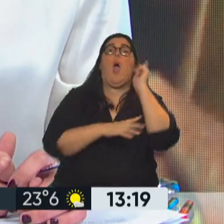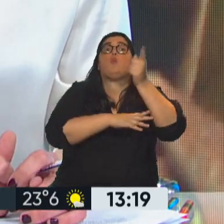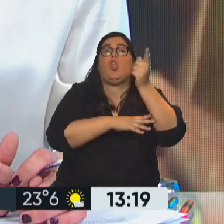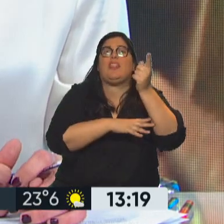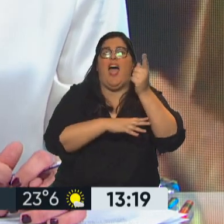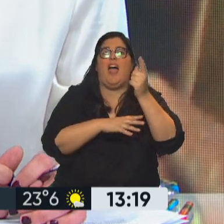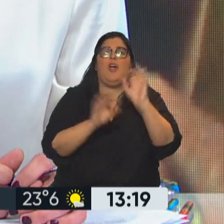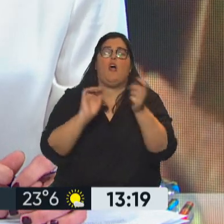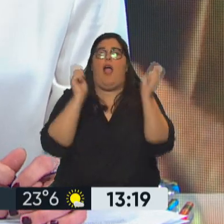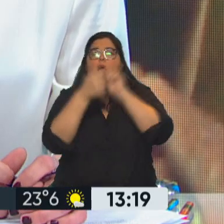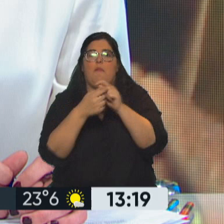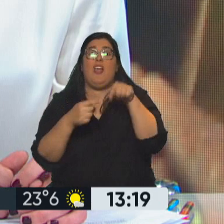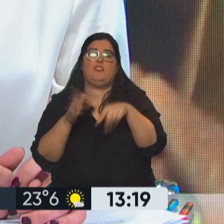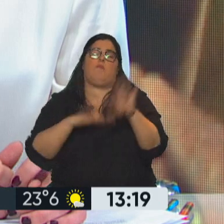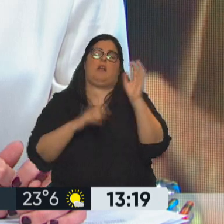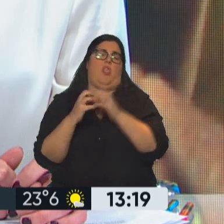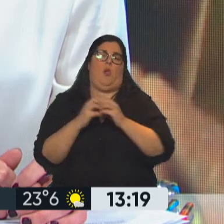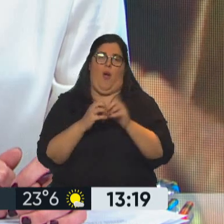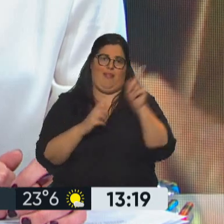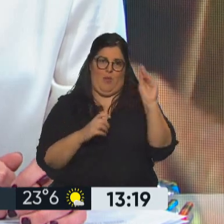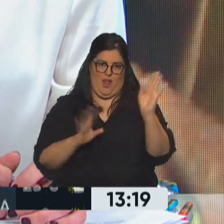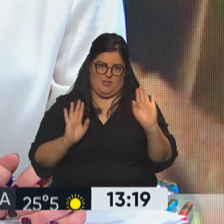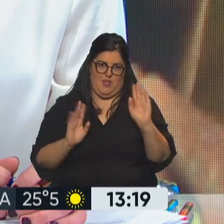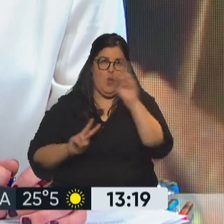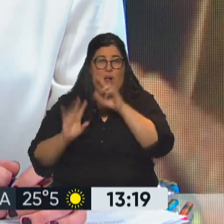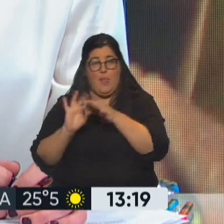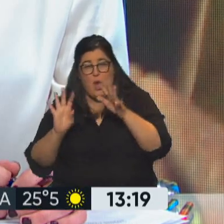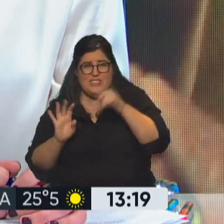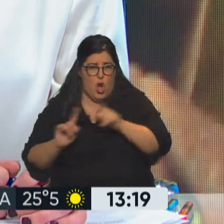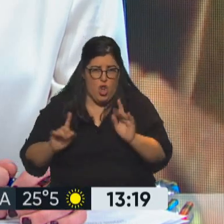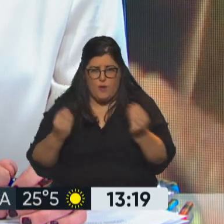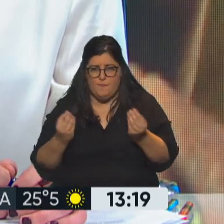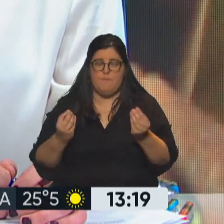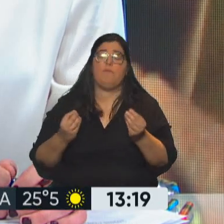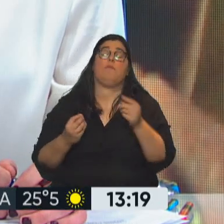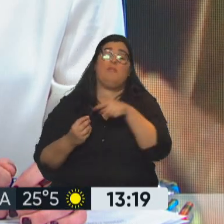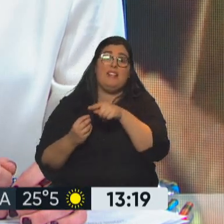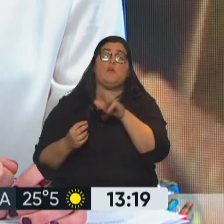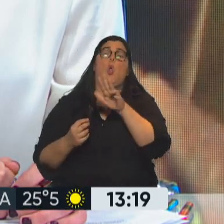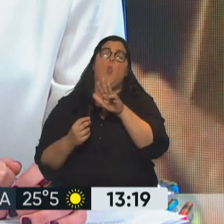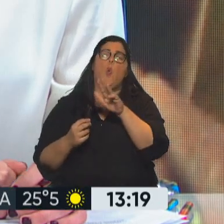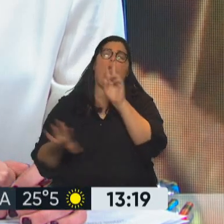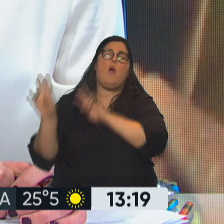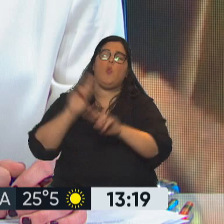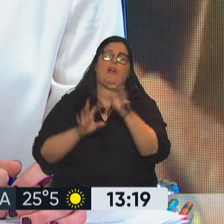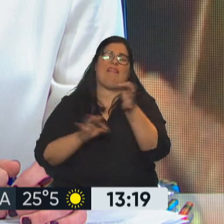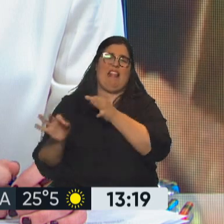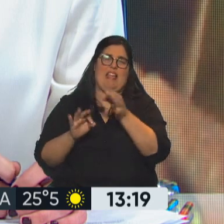otro régimen. Esa es la discusión. En ese sentido, Lula traza su campaña, su estrategia de campaña